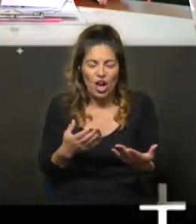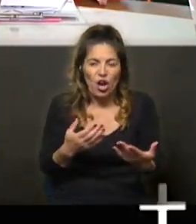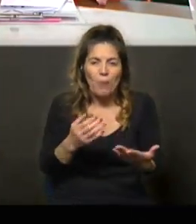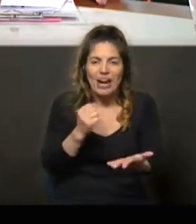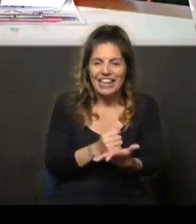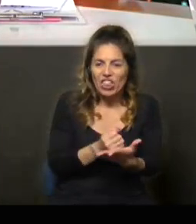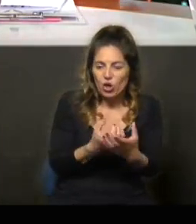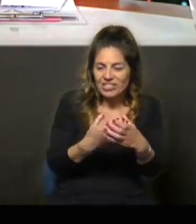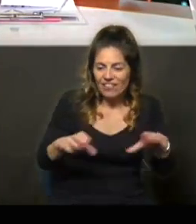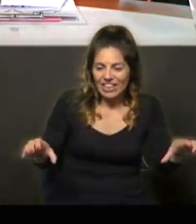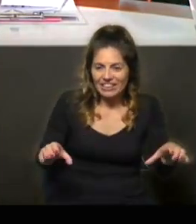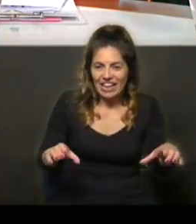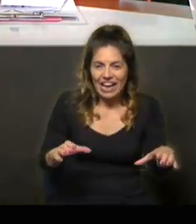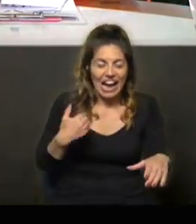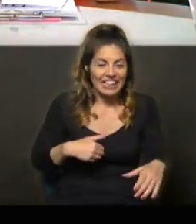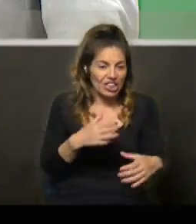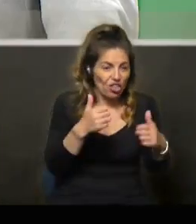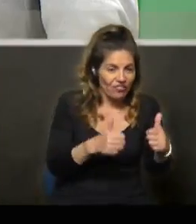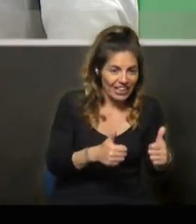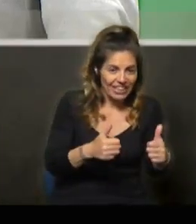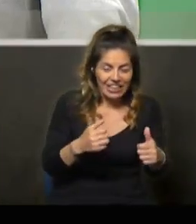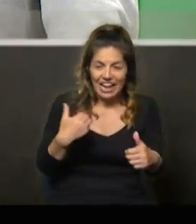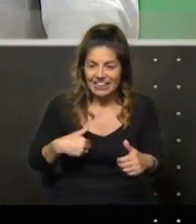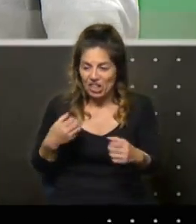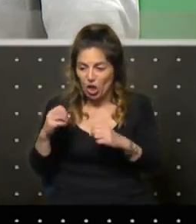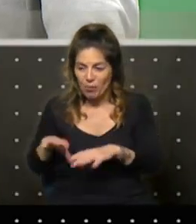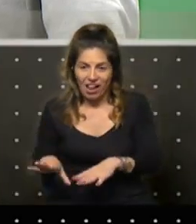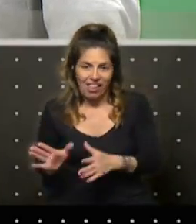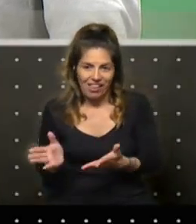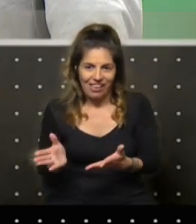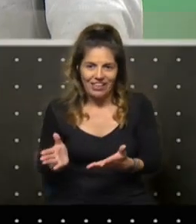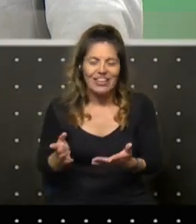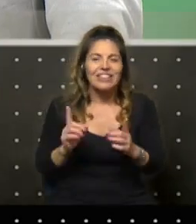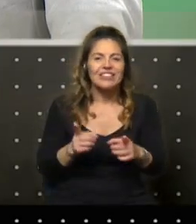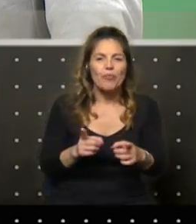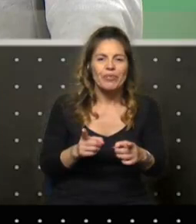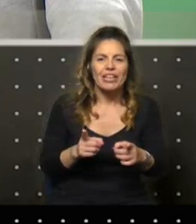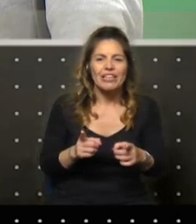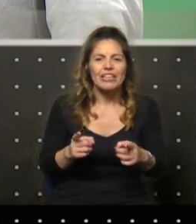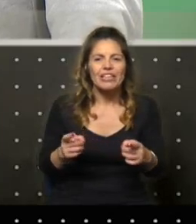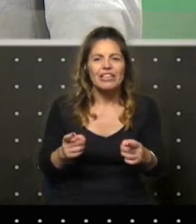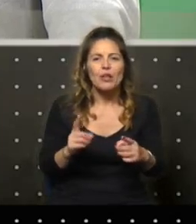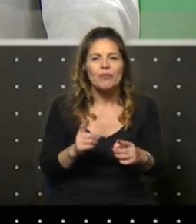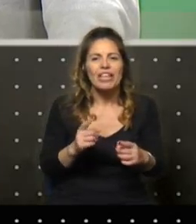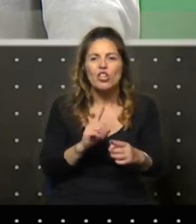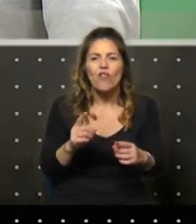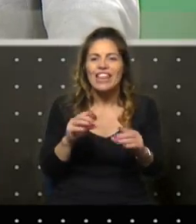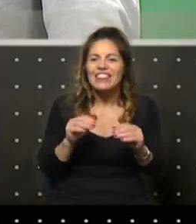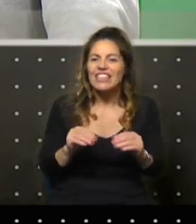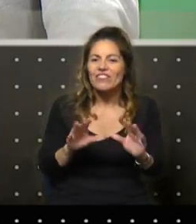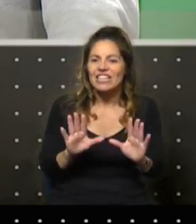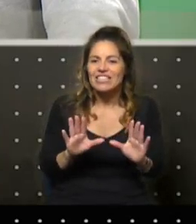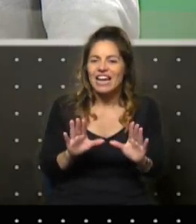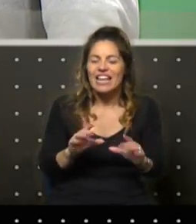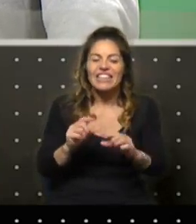argentinos de bien que lo votaron y argentinos de mal y sumo a esa cuestión confrontativa el anuncio de que no habrá ni tibieza ni